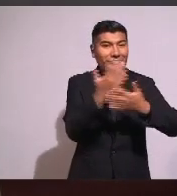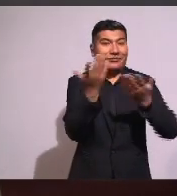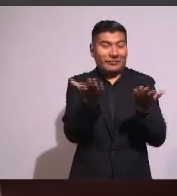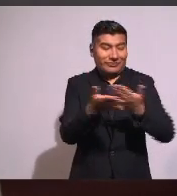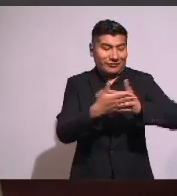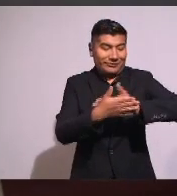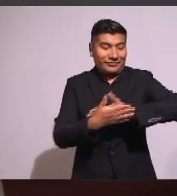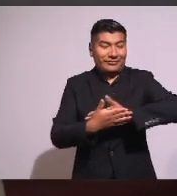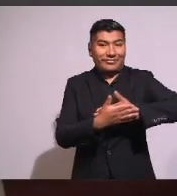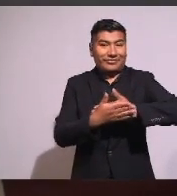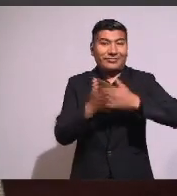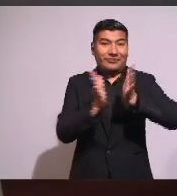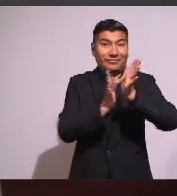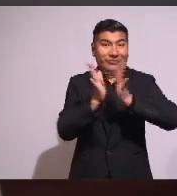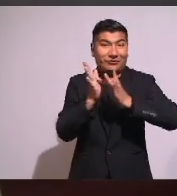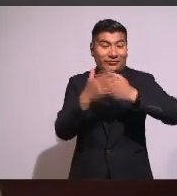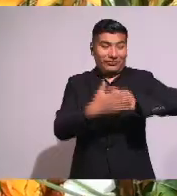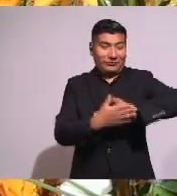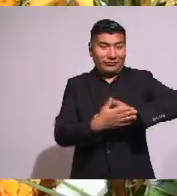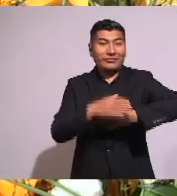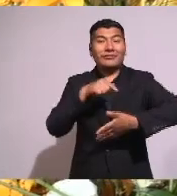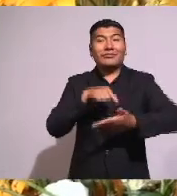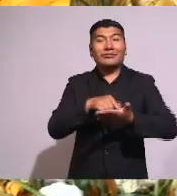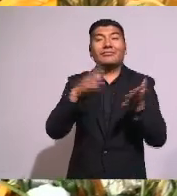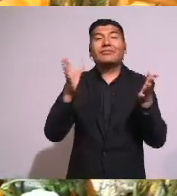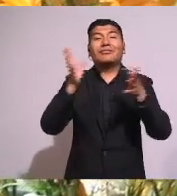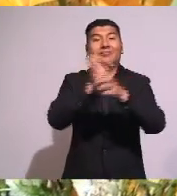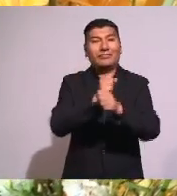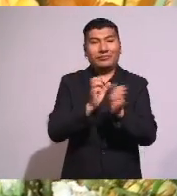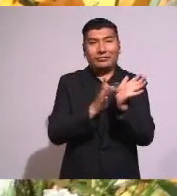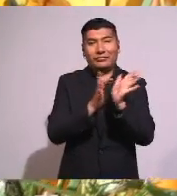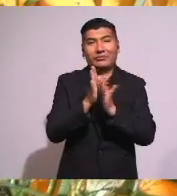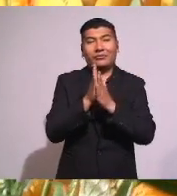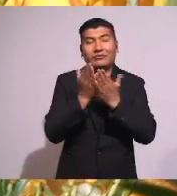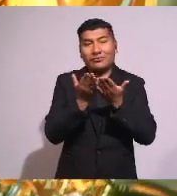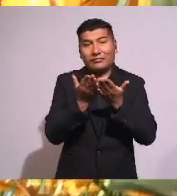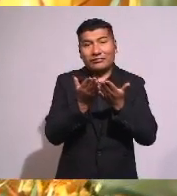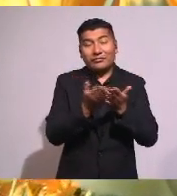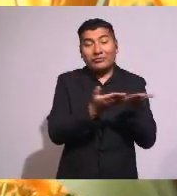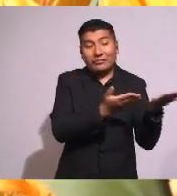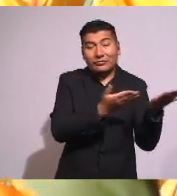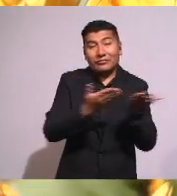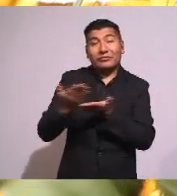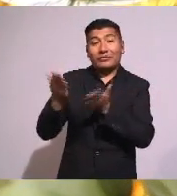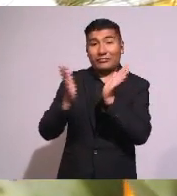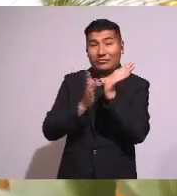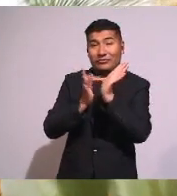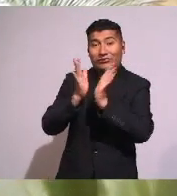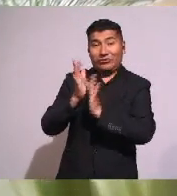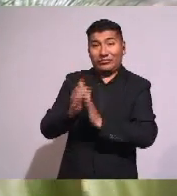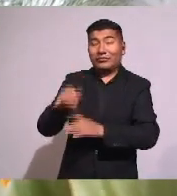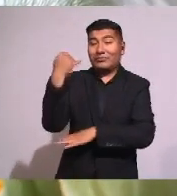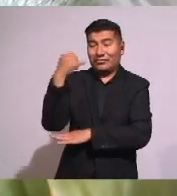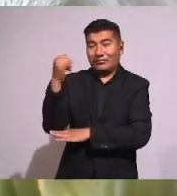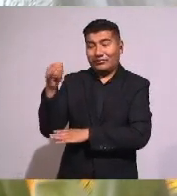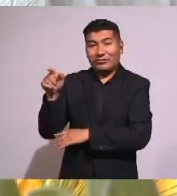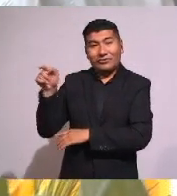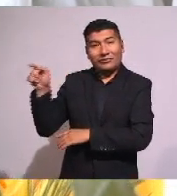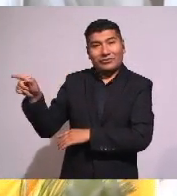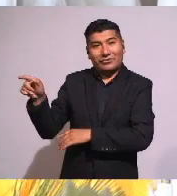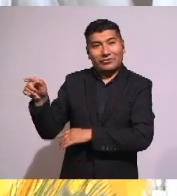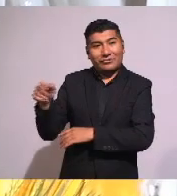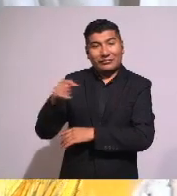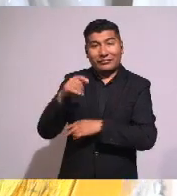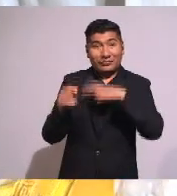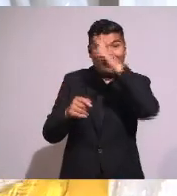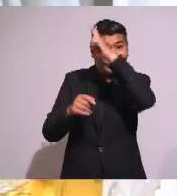Jesús. Así sintetiza el Evangelio: llevaron a Jesús a Jerusalén. La